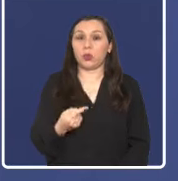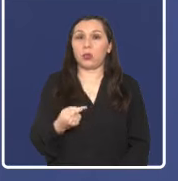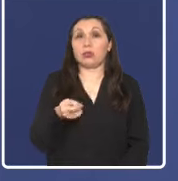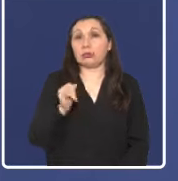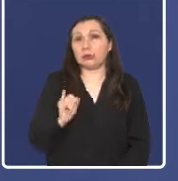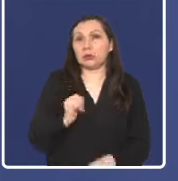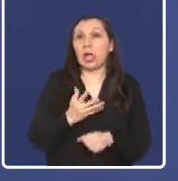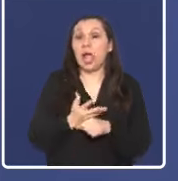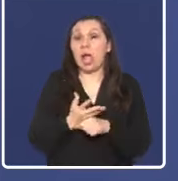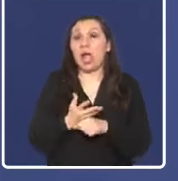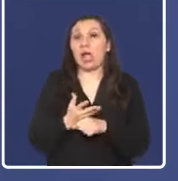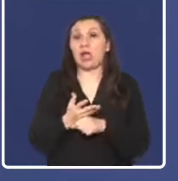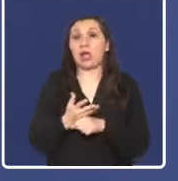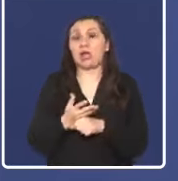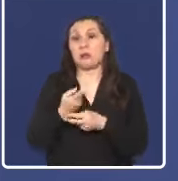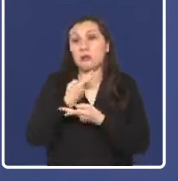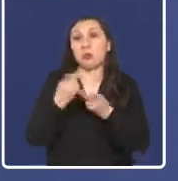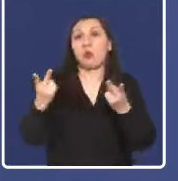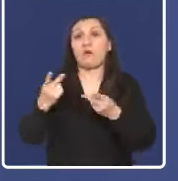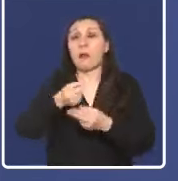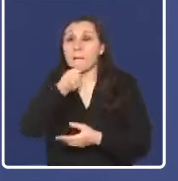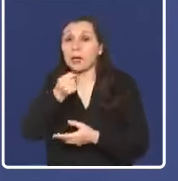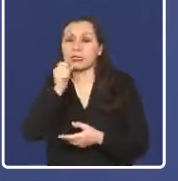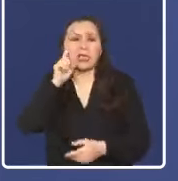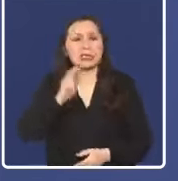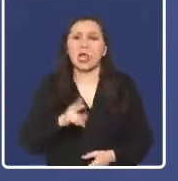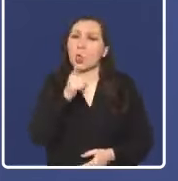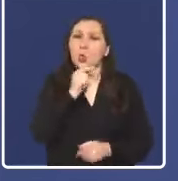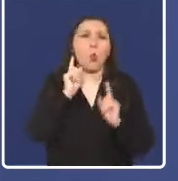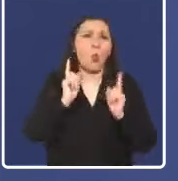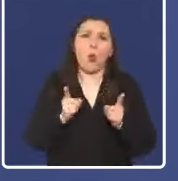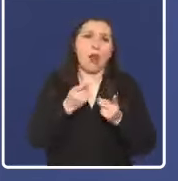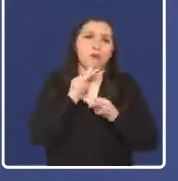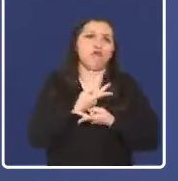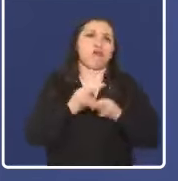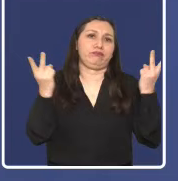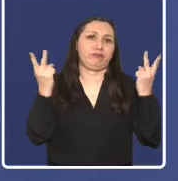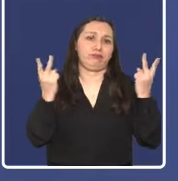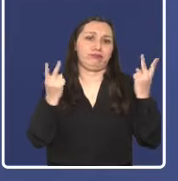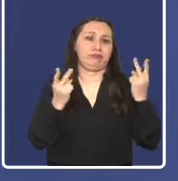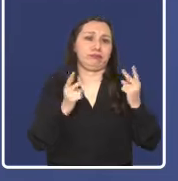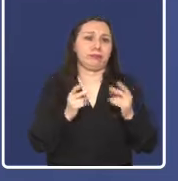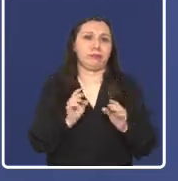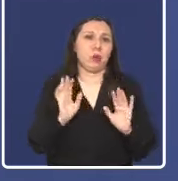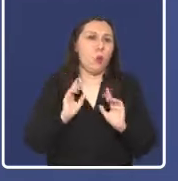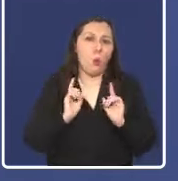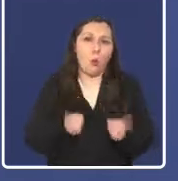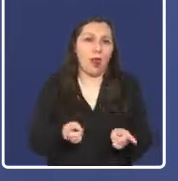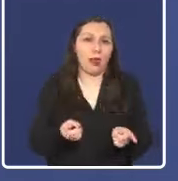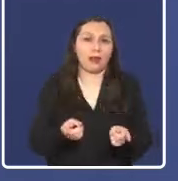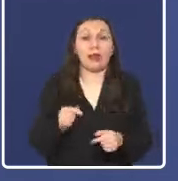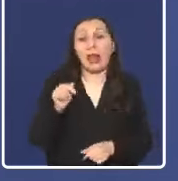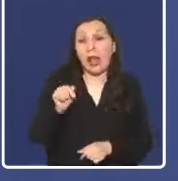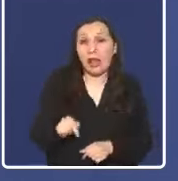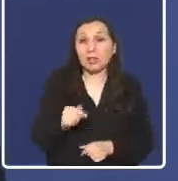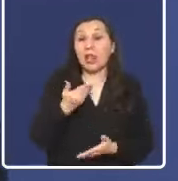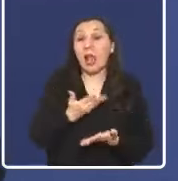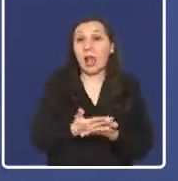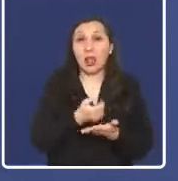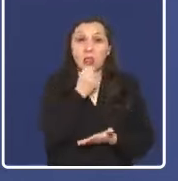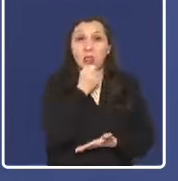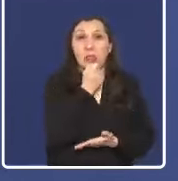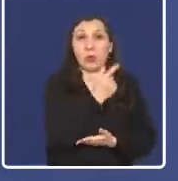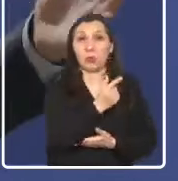si es que hubiese salido, si es que no hubiese salido la prensa, sin lugar a dudas hubiese salido. Sin lugar a dudas hubiese salido. Si esto, cuando hay una denuncia